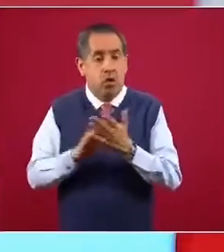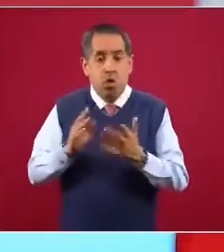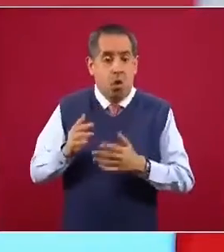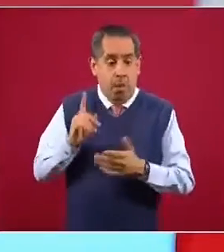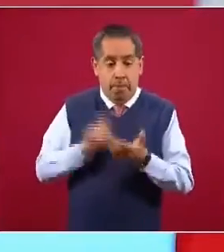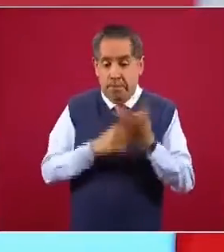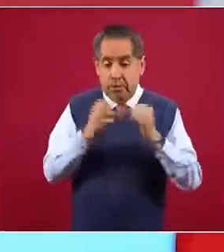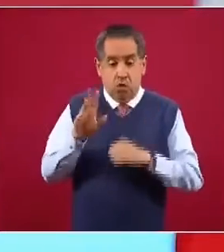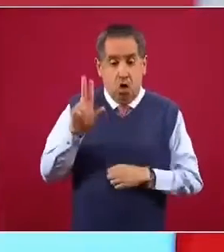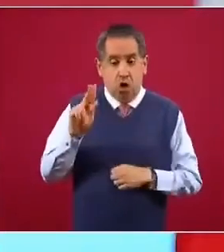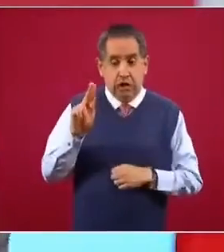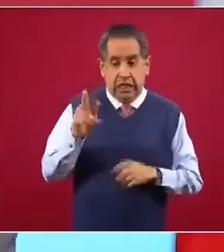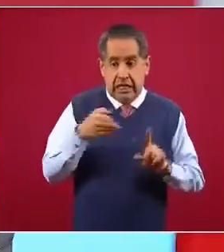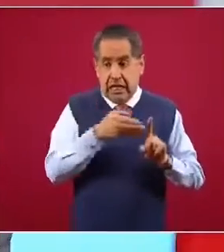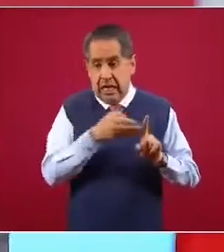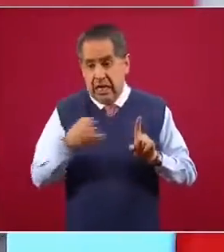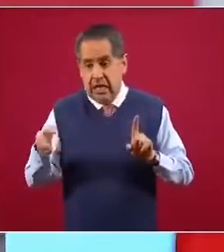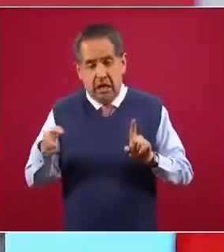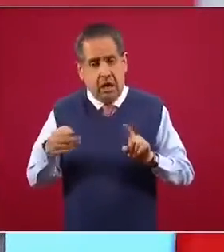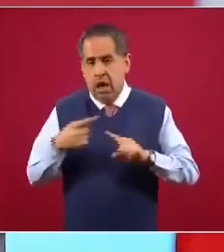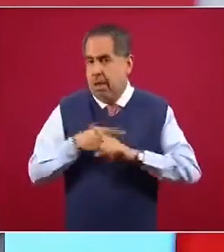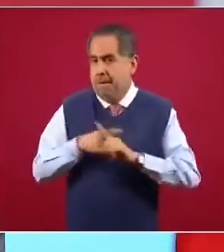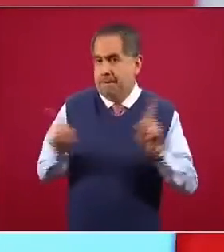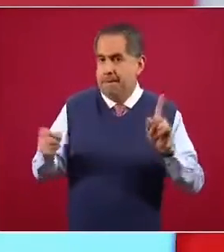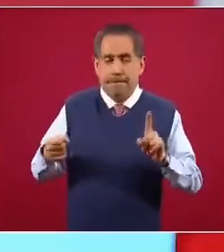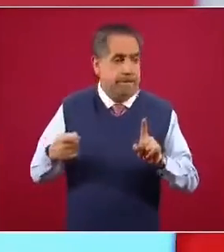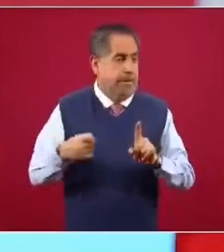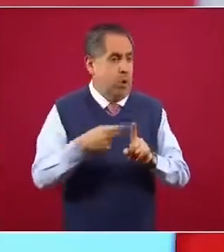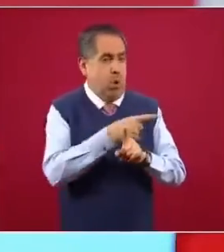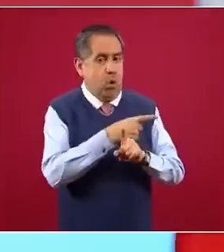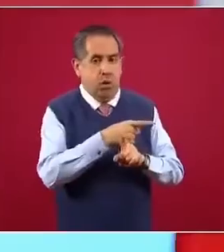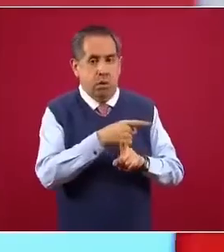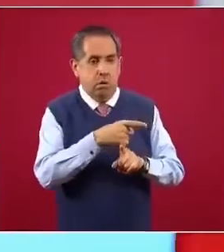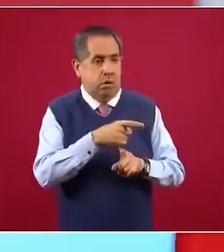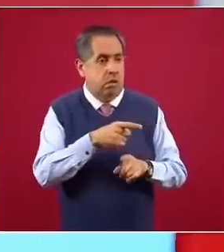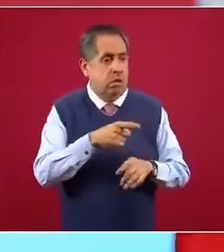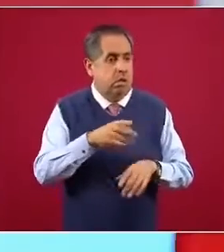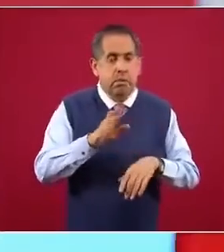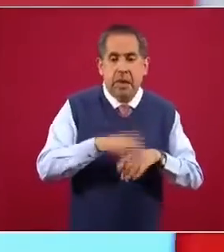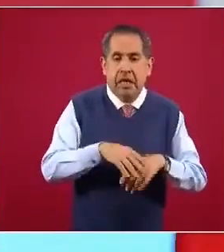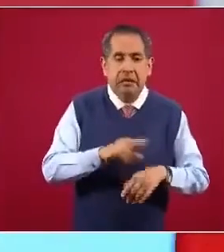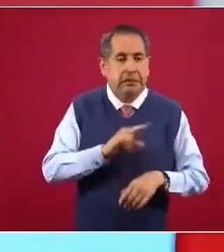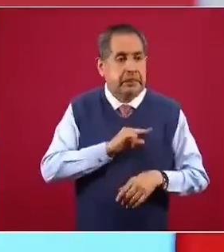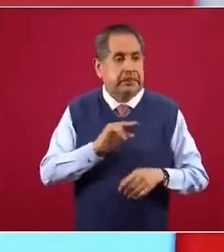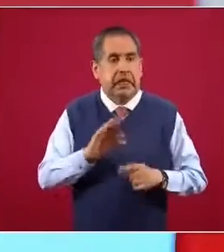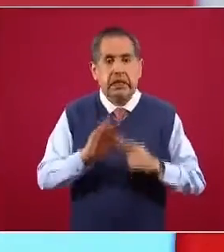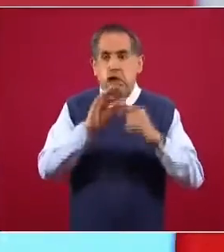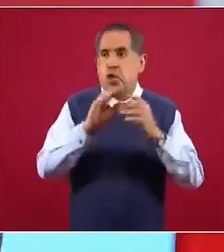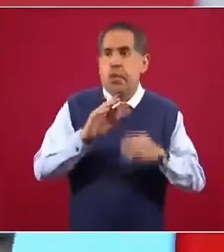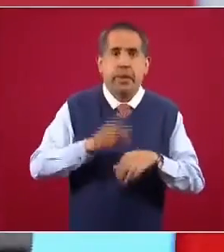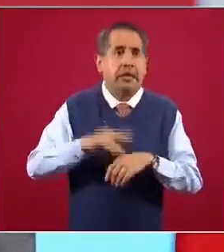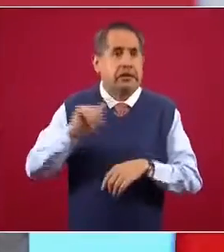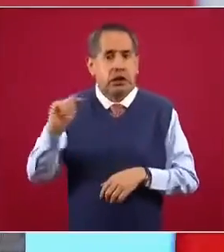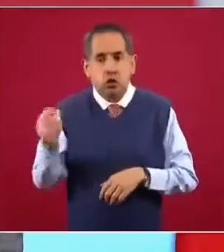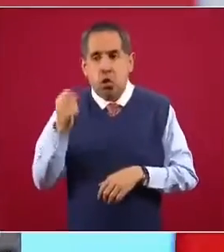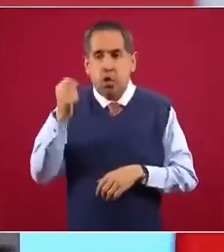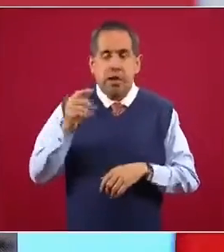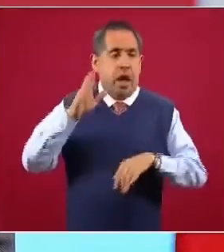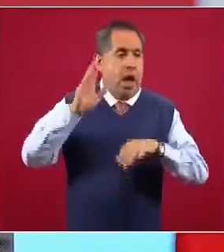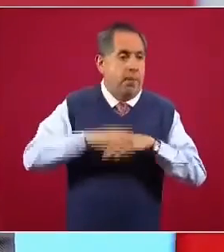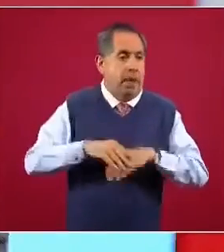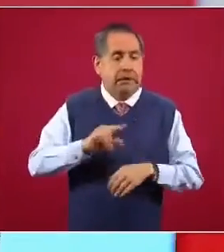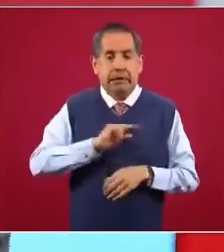años 80 el rumbo fue completamente distinto, privilegió la sobreespecialización, la tecnología, los